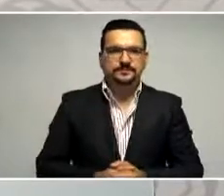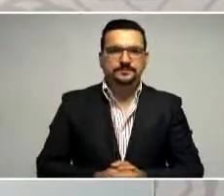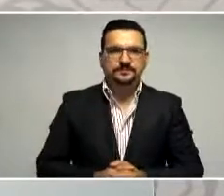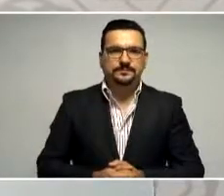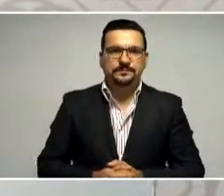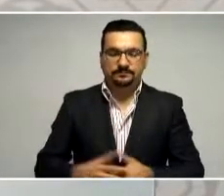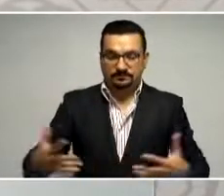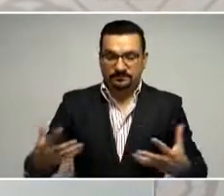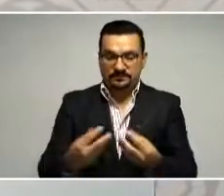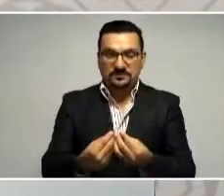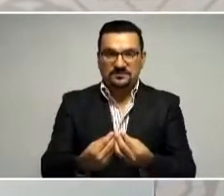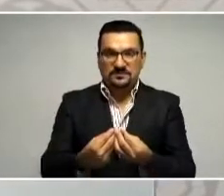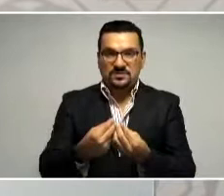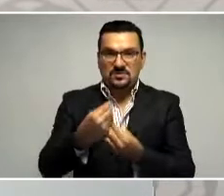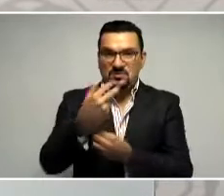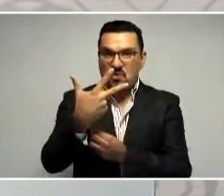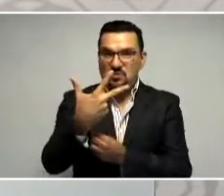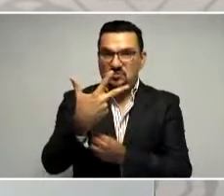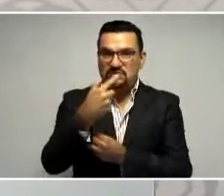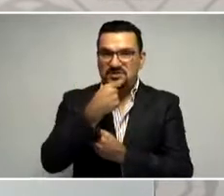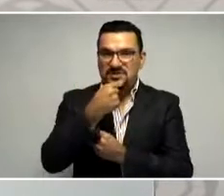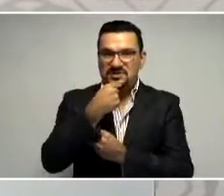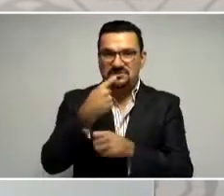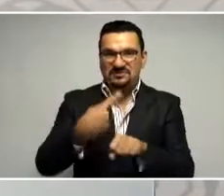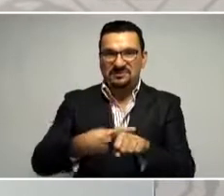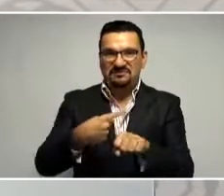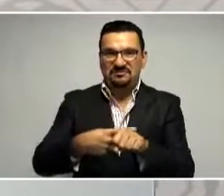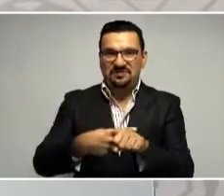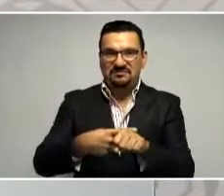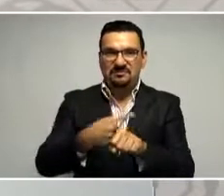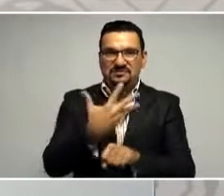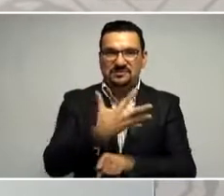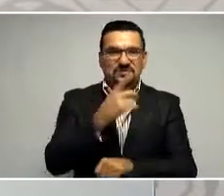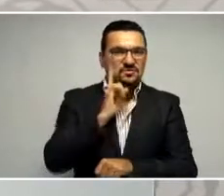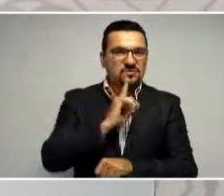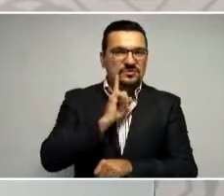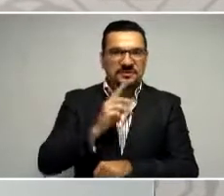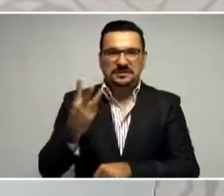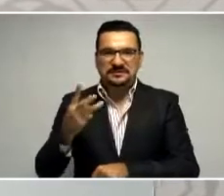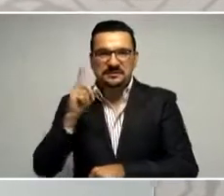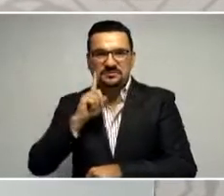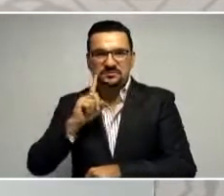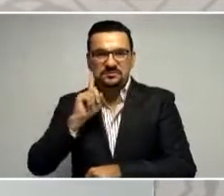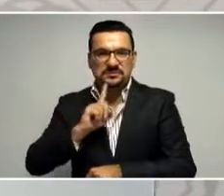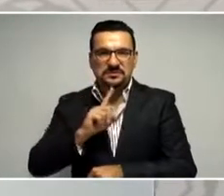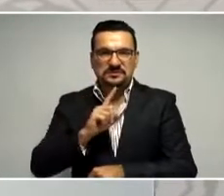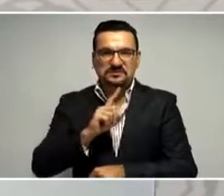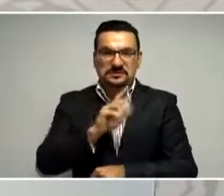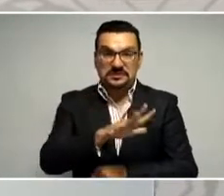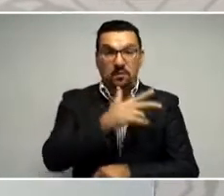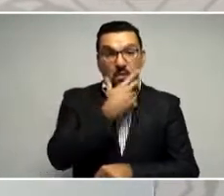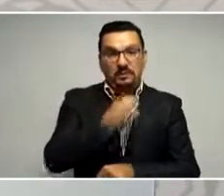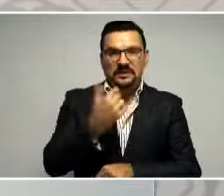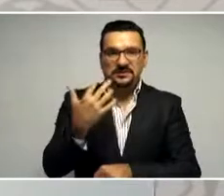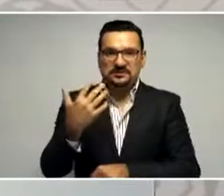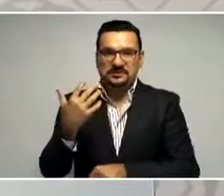Entre ellos, 8 casos pediátricos, en 5 niños y 3 niñas de entre 0 y 14